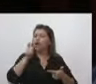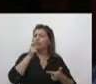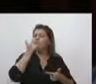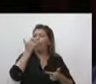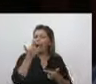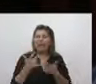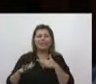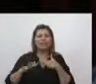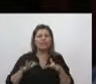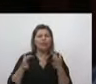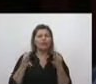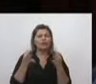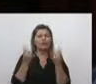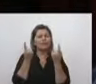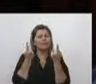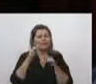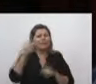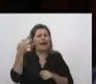cosa.